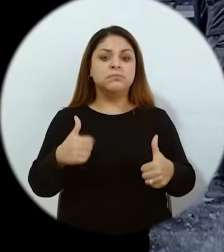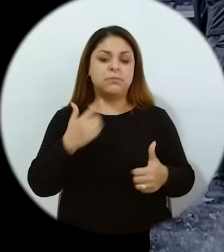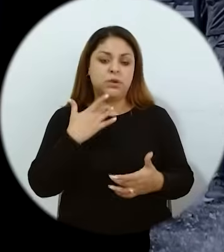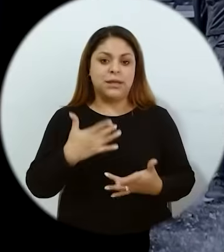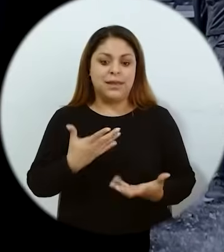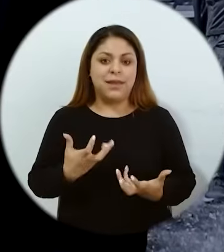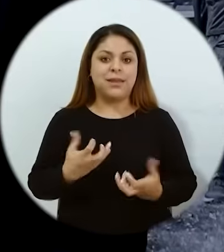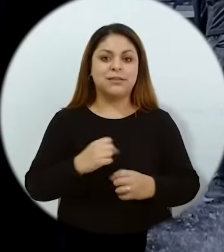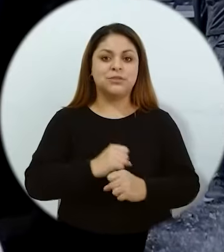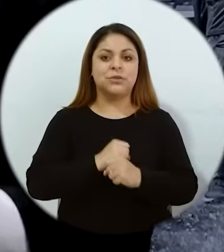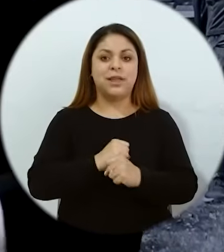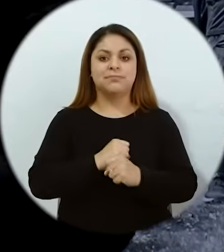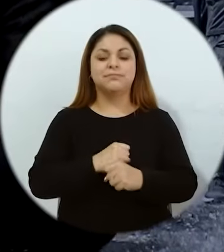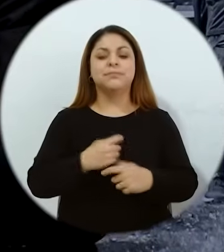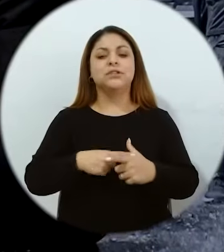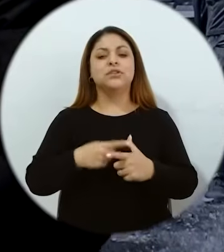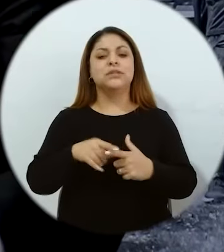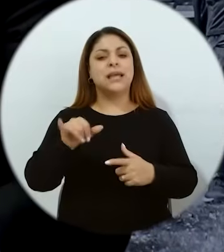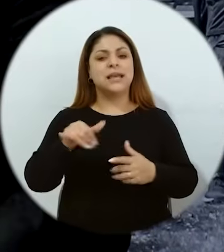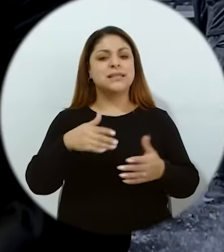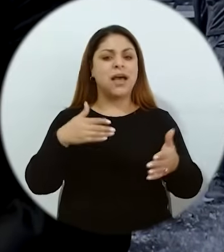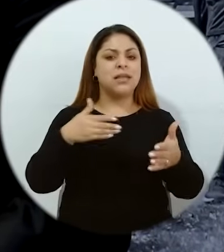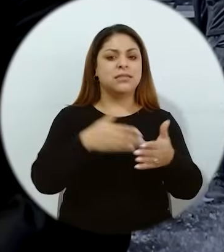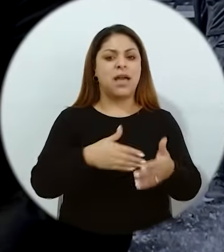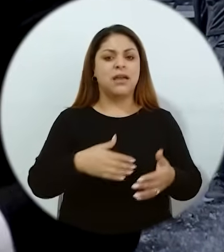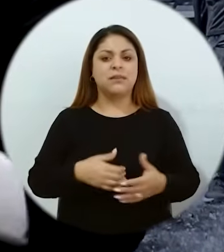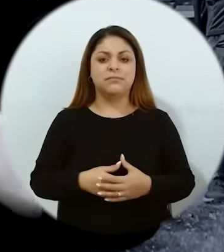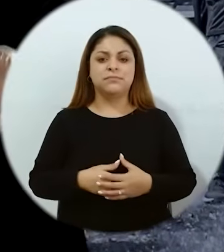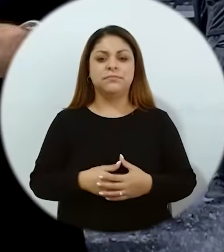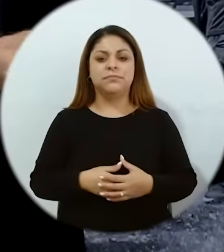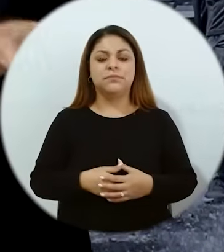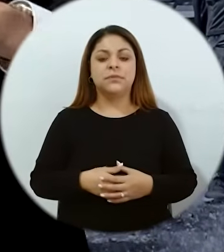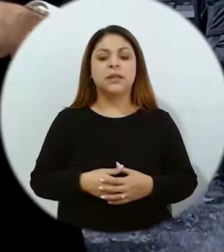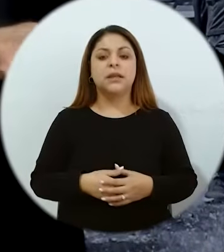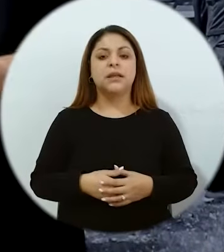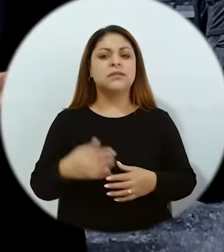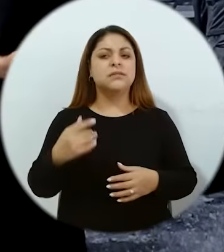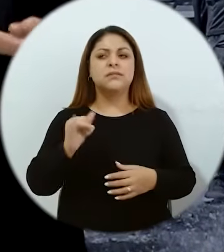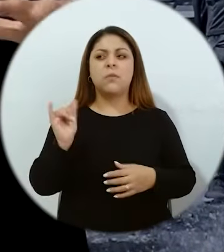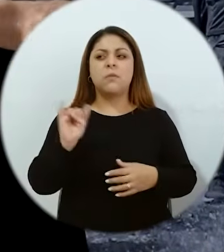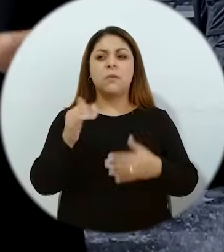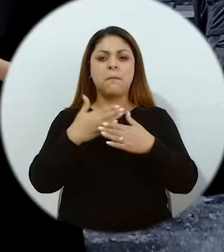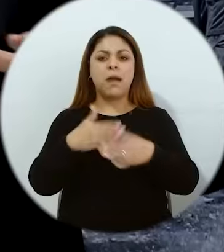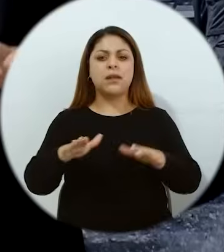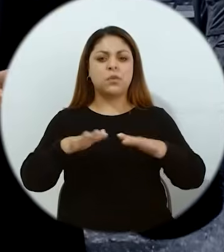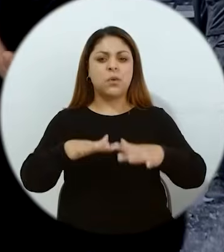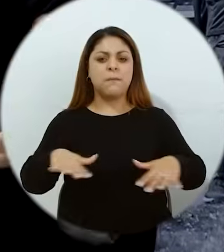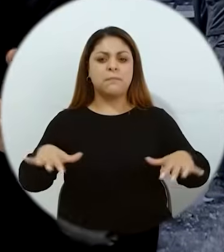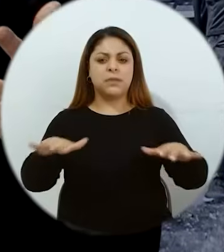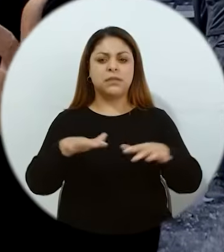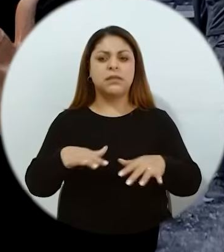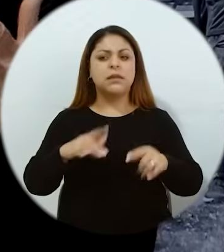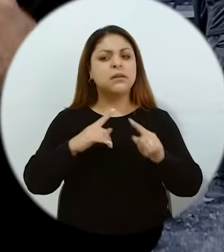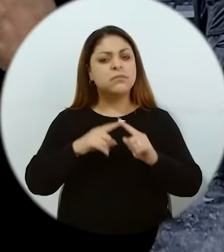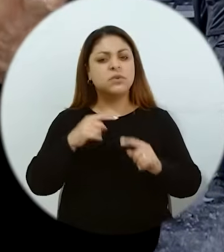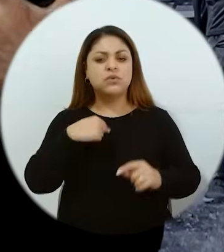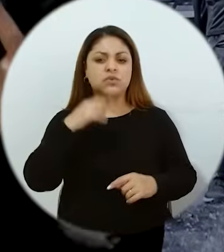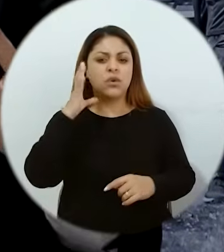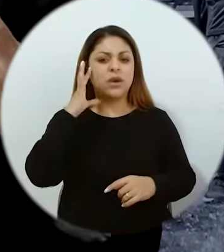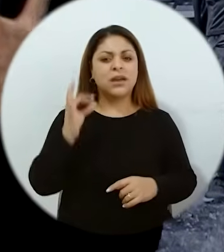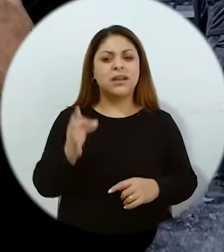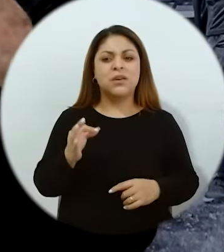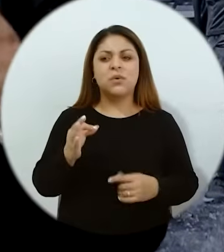bien. Entonces, este ataque es parte de un ambiente, pero